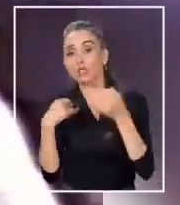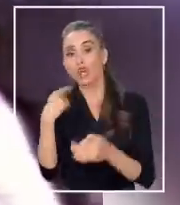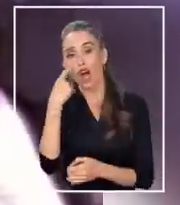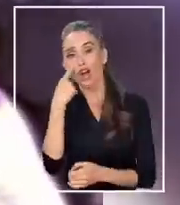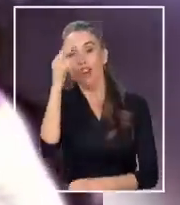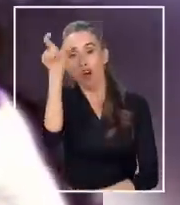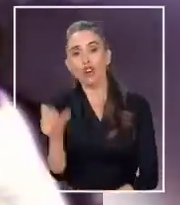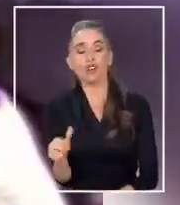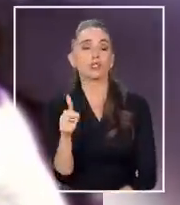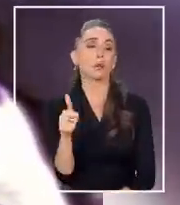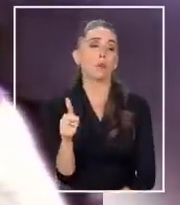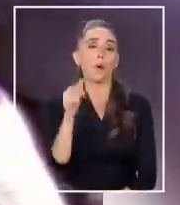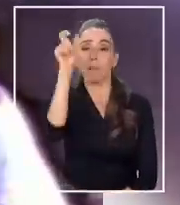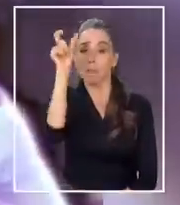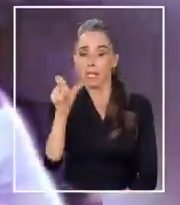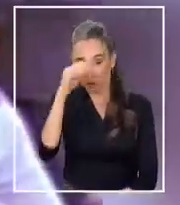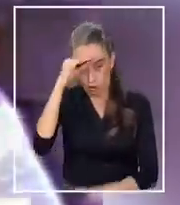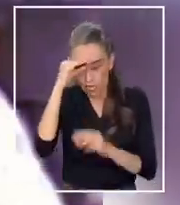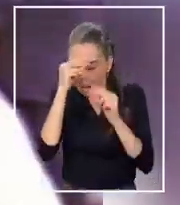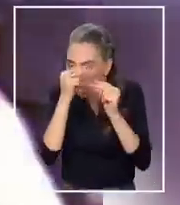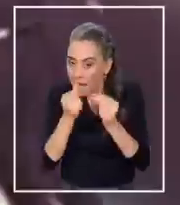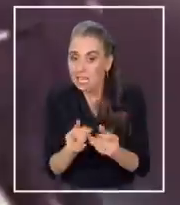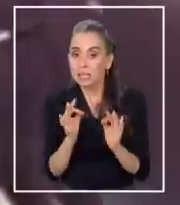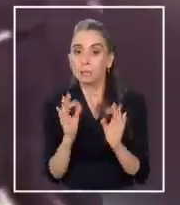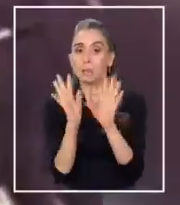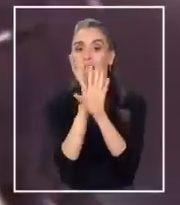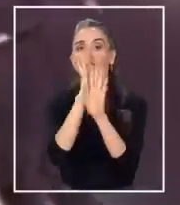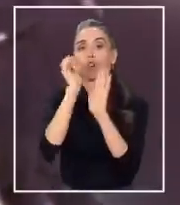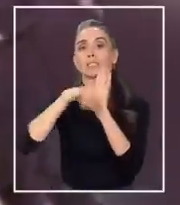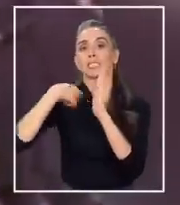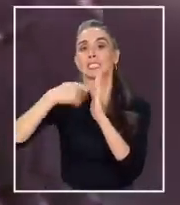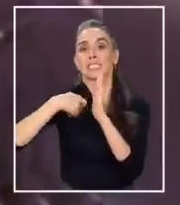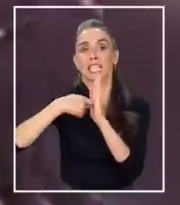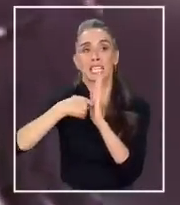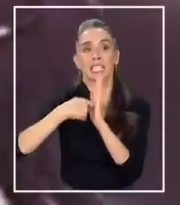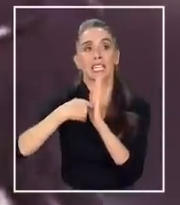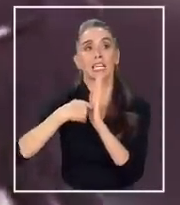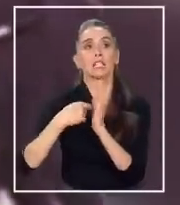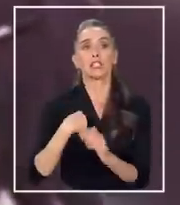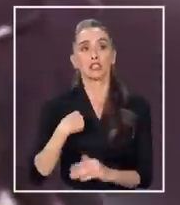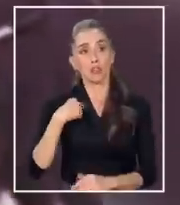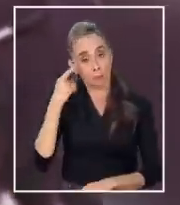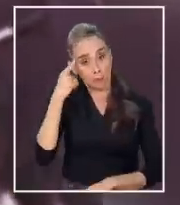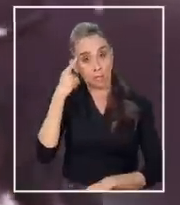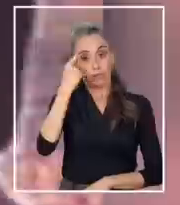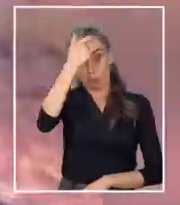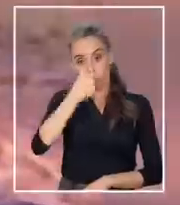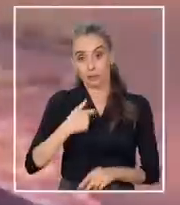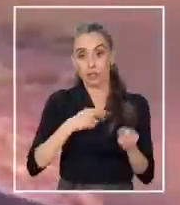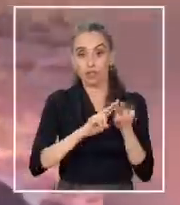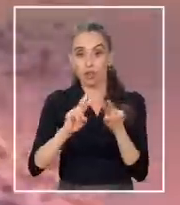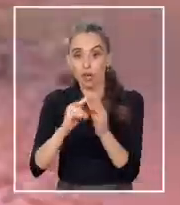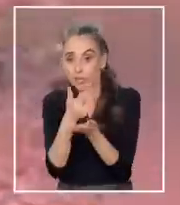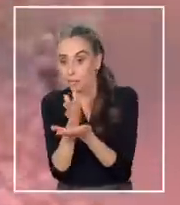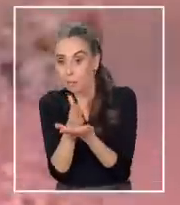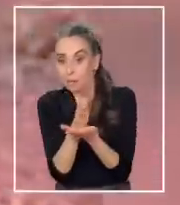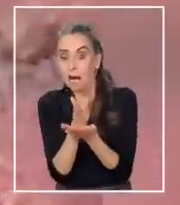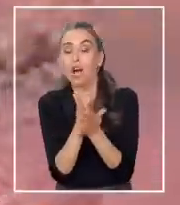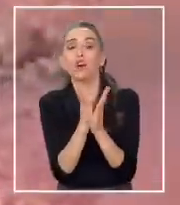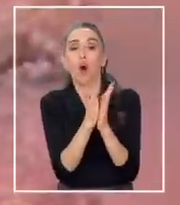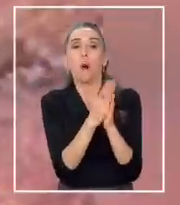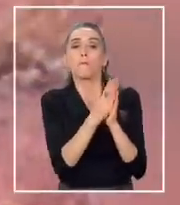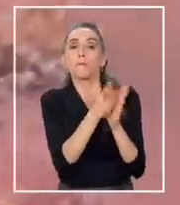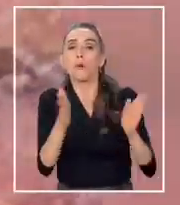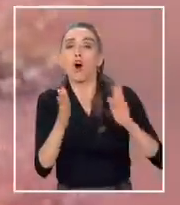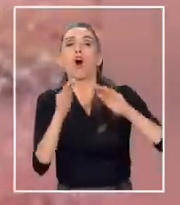bien. Y él era un tipo expertísimo en cine. Y por lo tanto, me considero la persona que armé el esquema, la